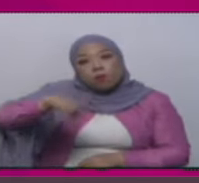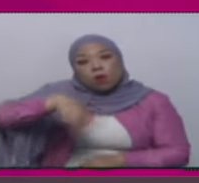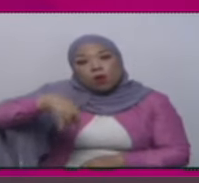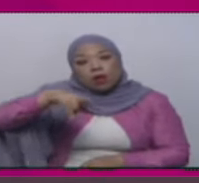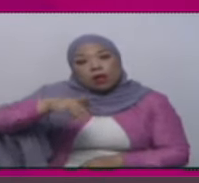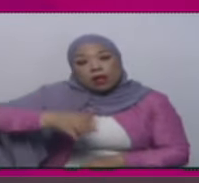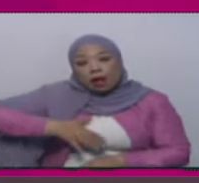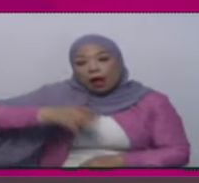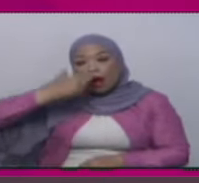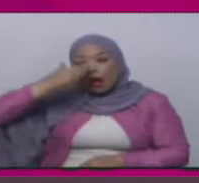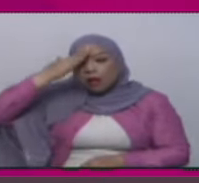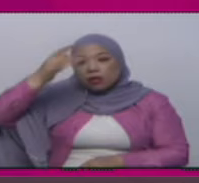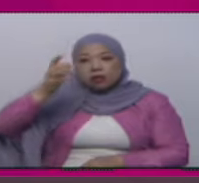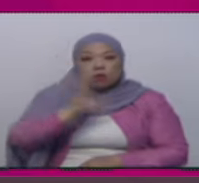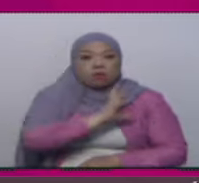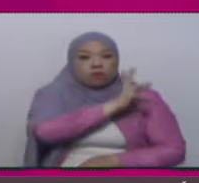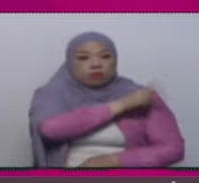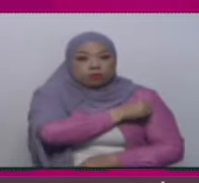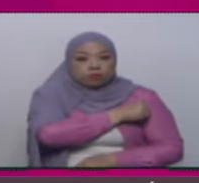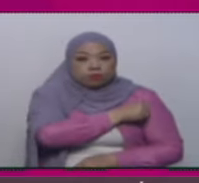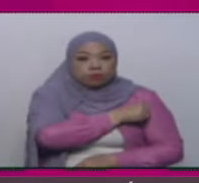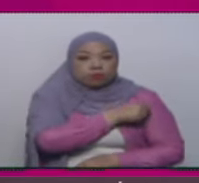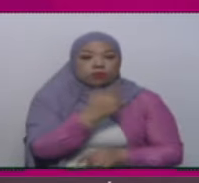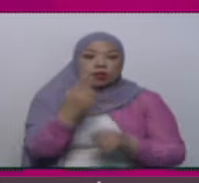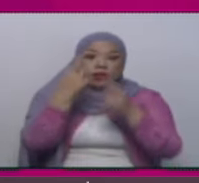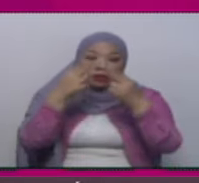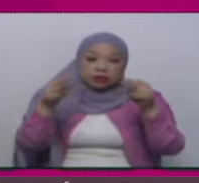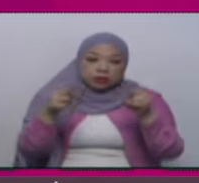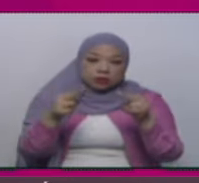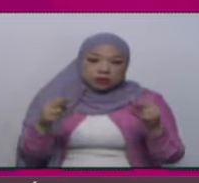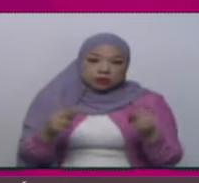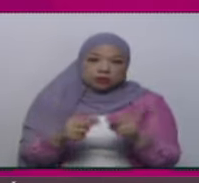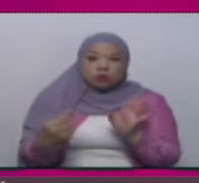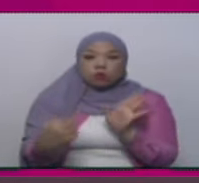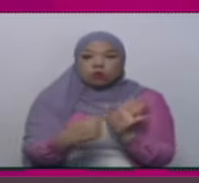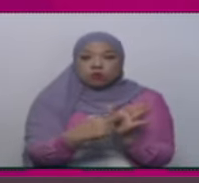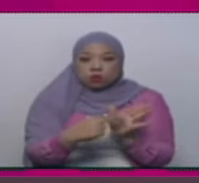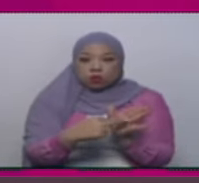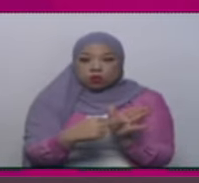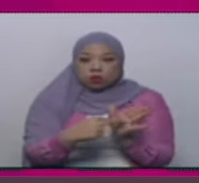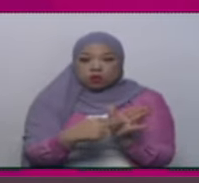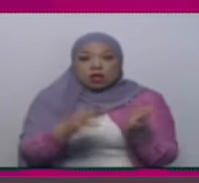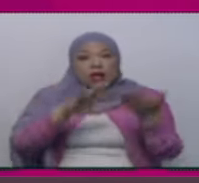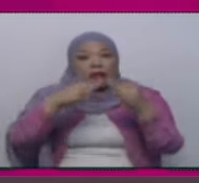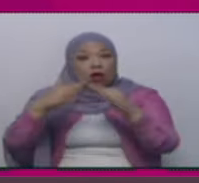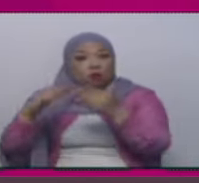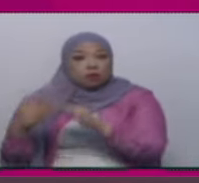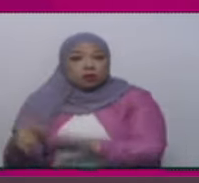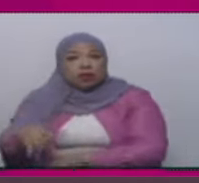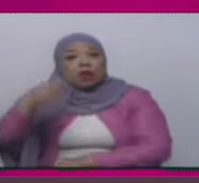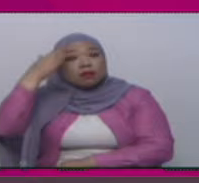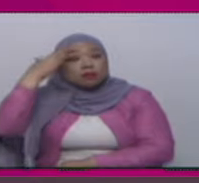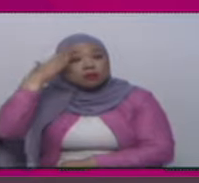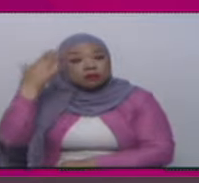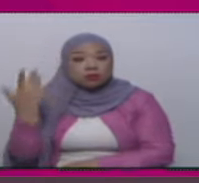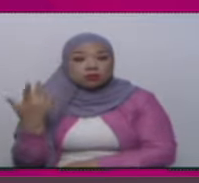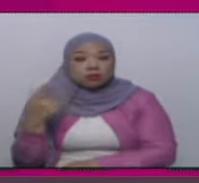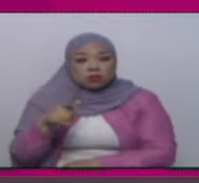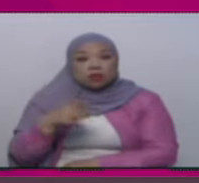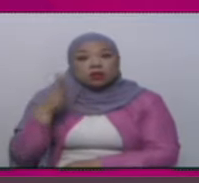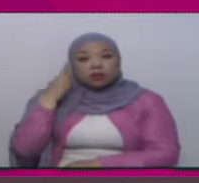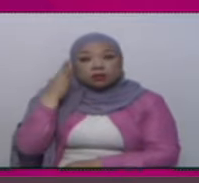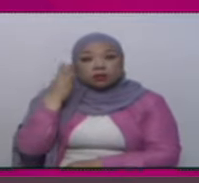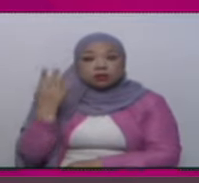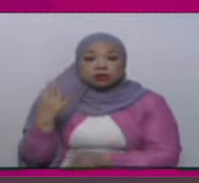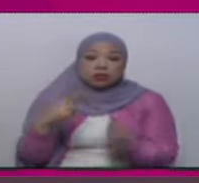árabe de Palestina, del Líbano, de Siria. Debe saber la comunidad árabe,